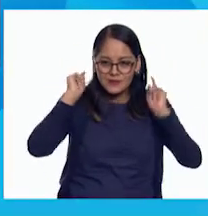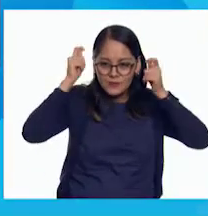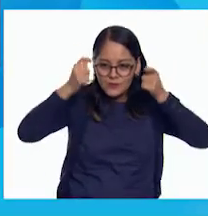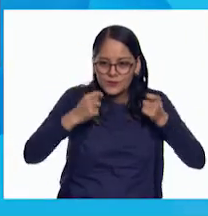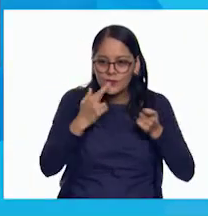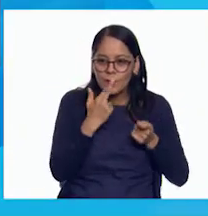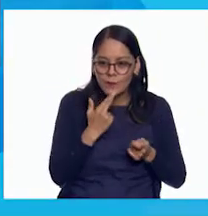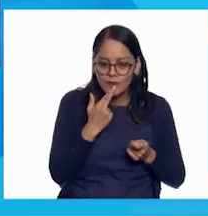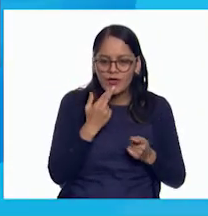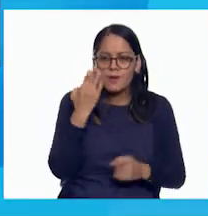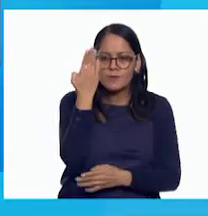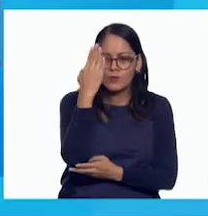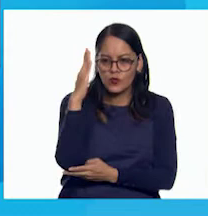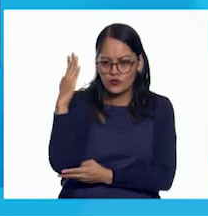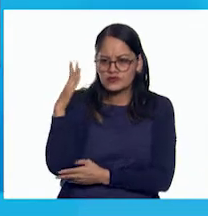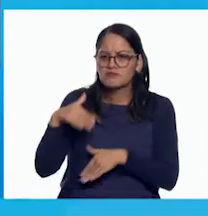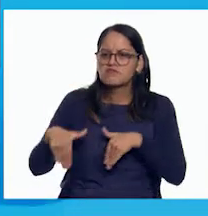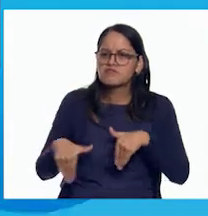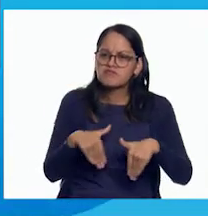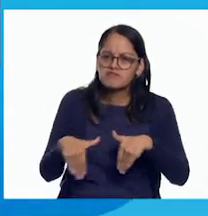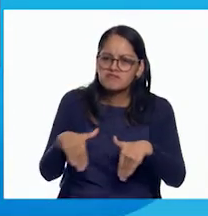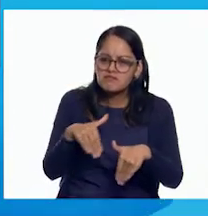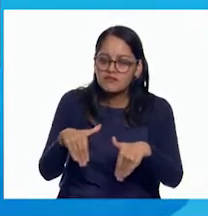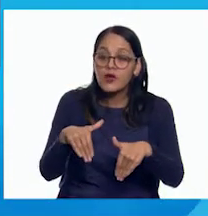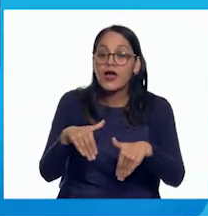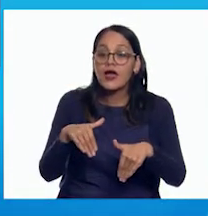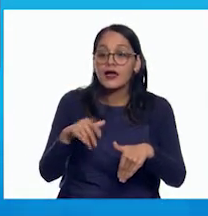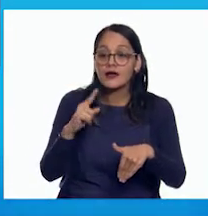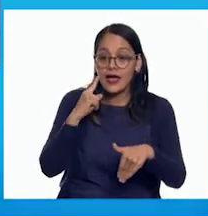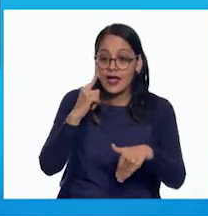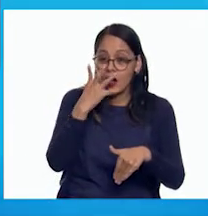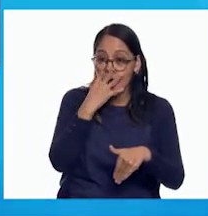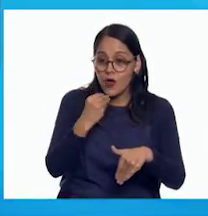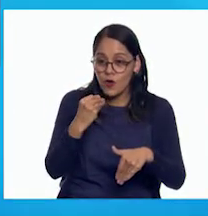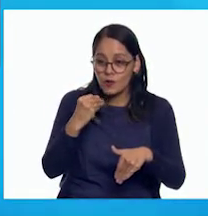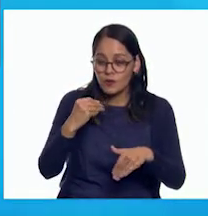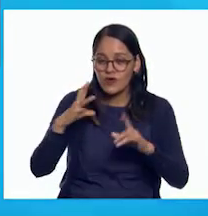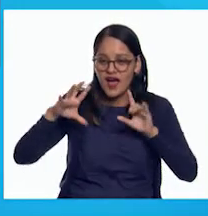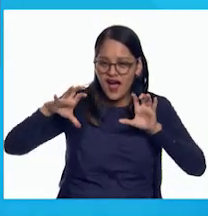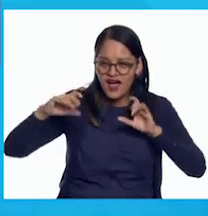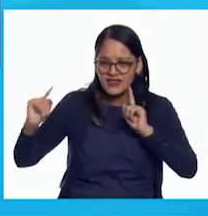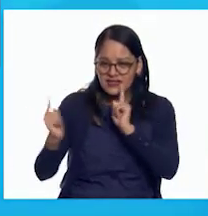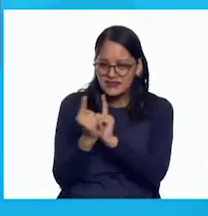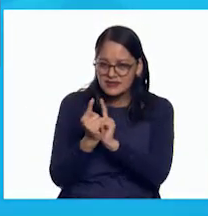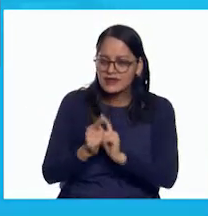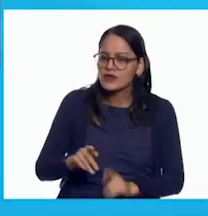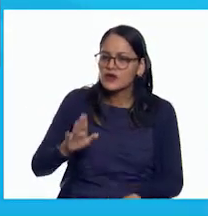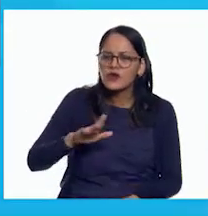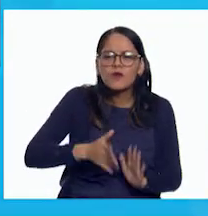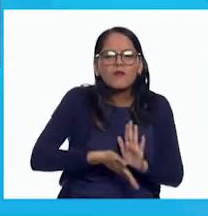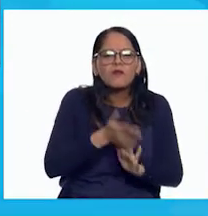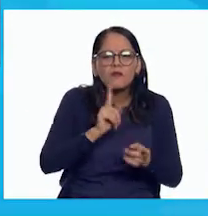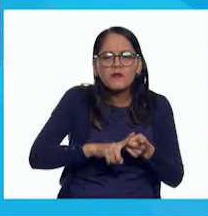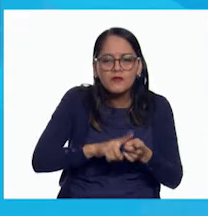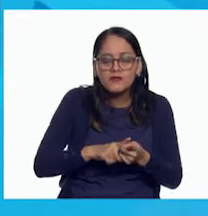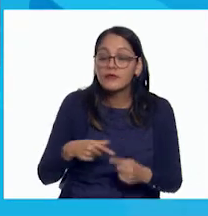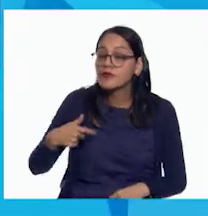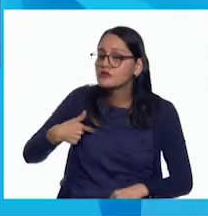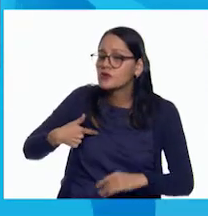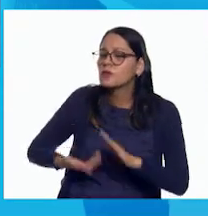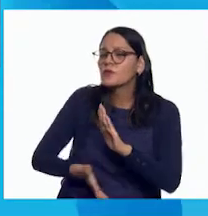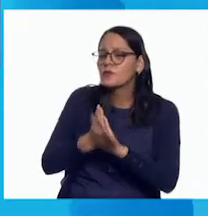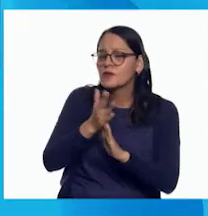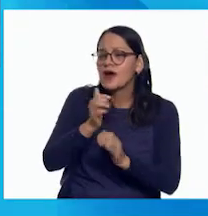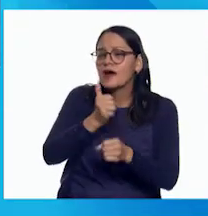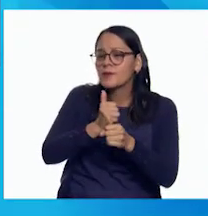bosque a casa de su abuelita cuando se encontró con un lobo feroz. ¿A dónde vas, niña?, le preguntó el lobo. Voy a ver a mi